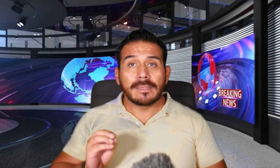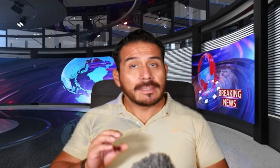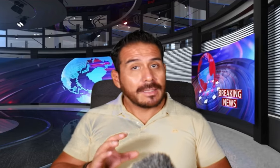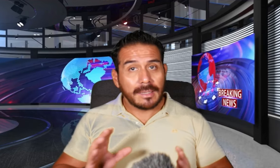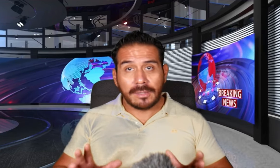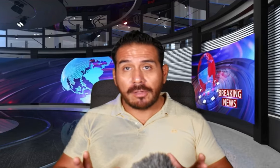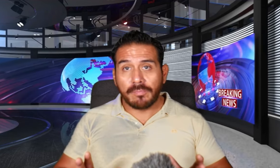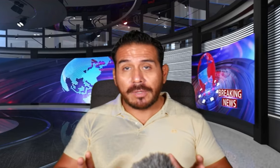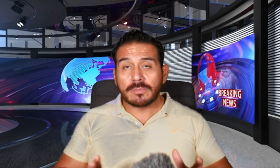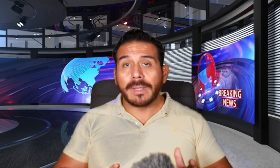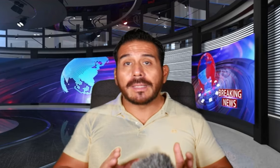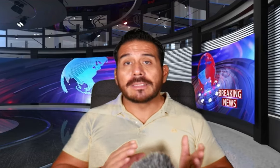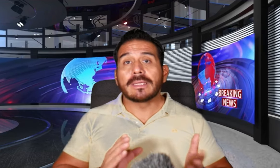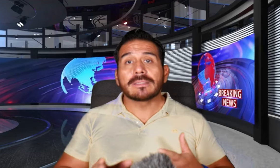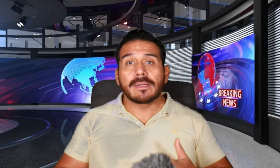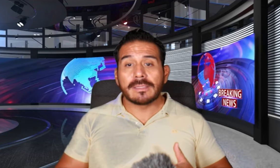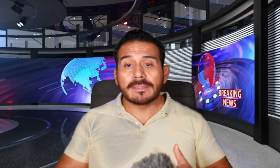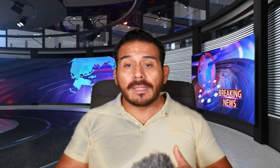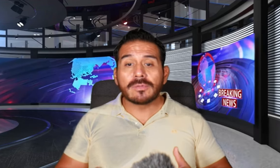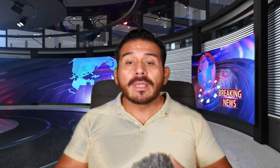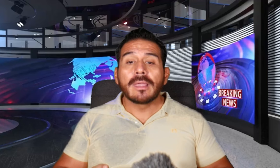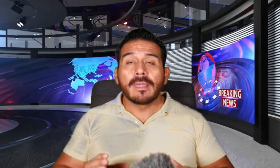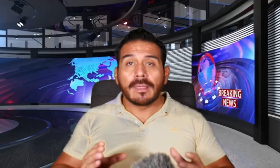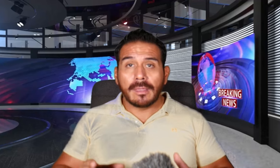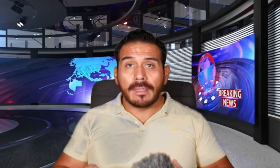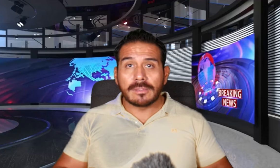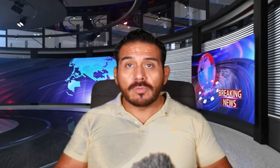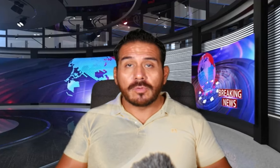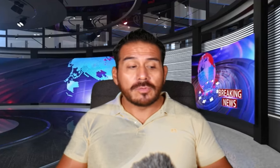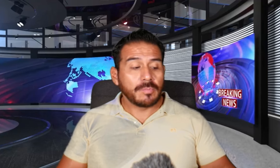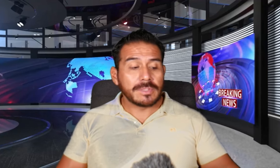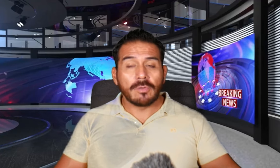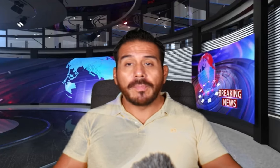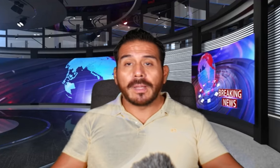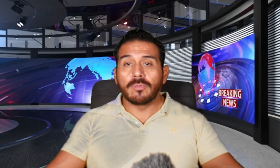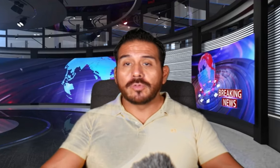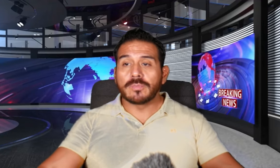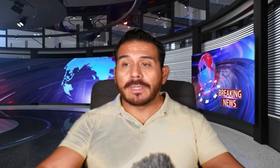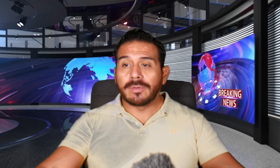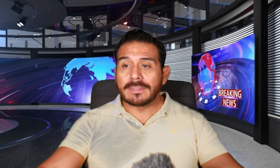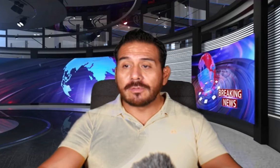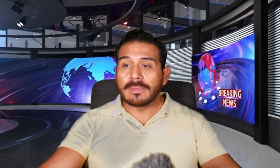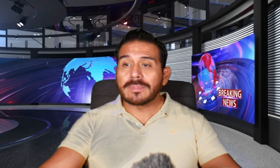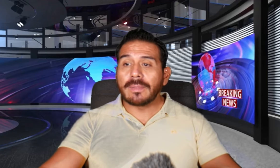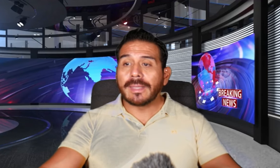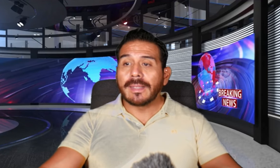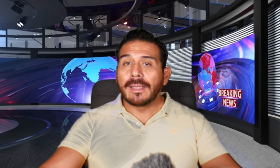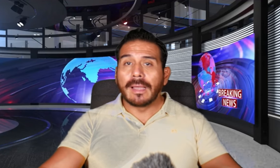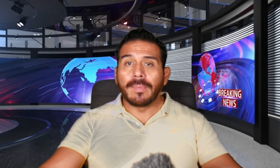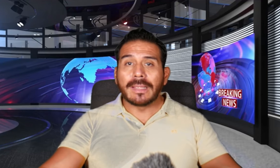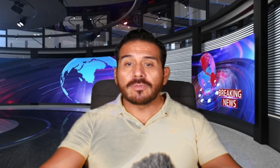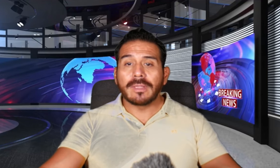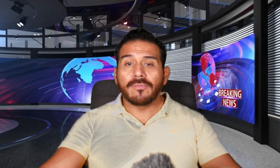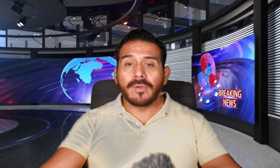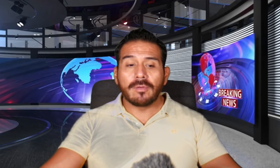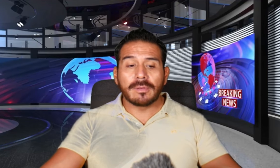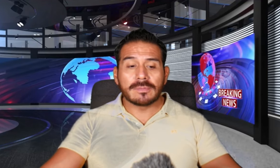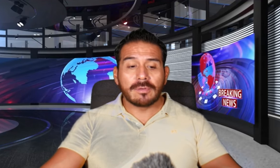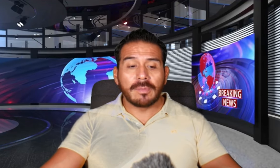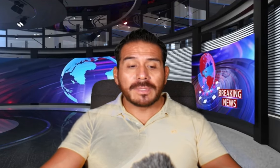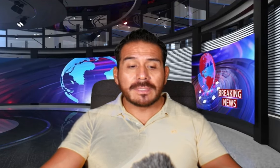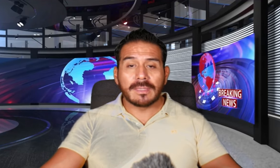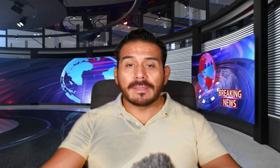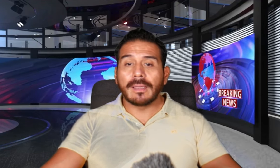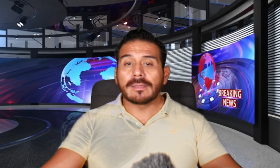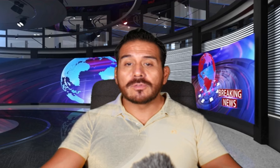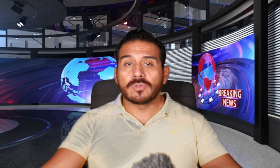viene ya está el calendario de pagos para quienes ya están registrados en su con su pensión para adultos mayores Entonces vamos a ver a palacio qué fue lo que nos